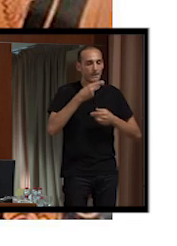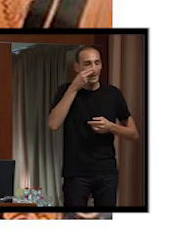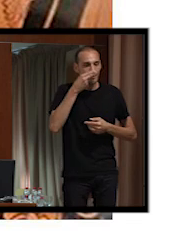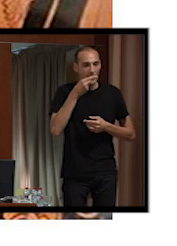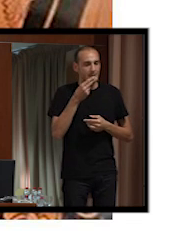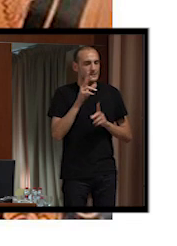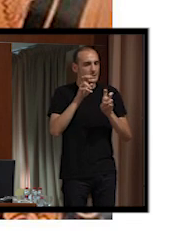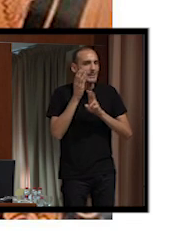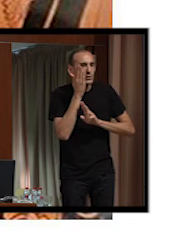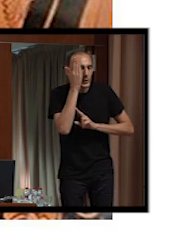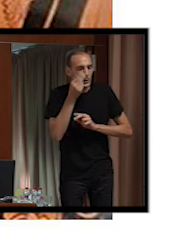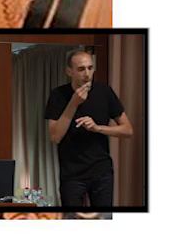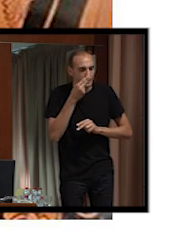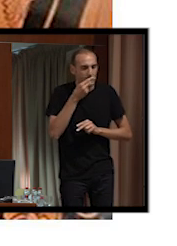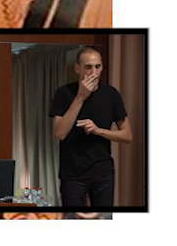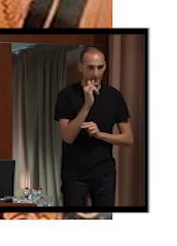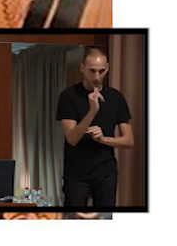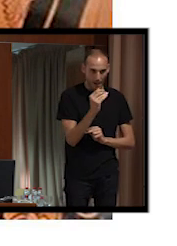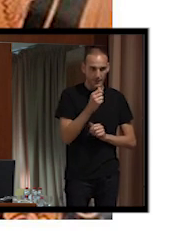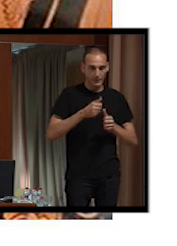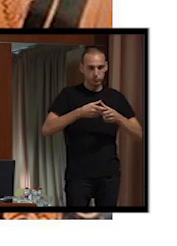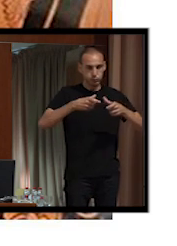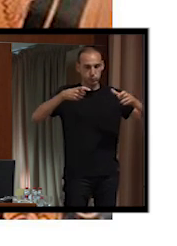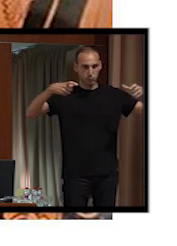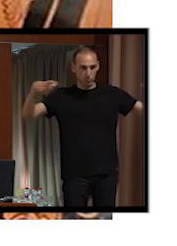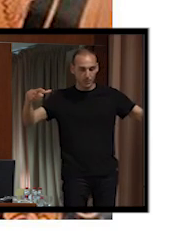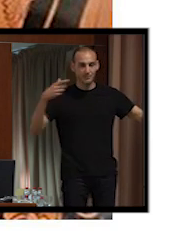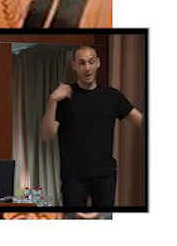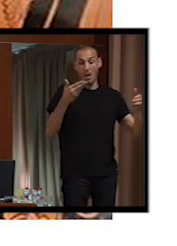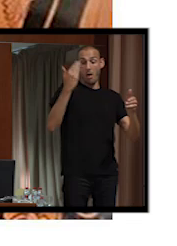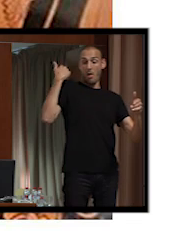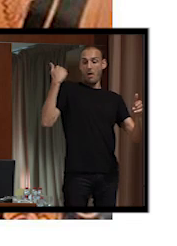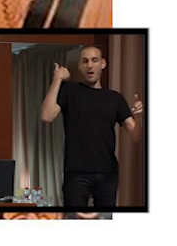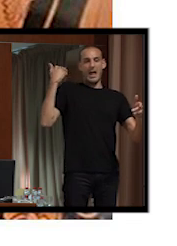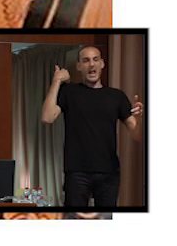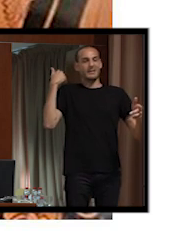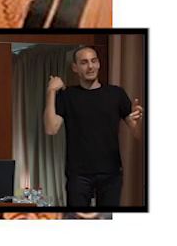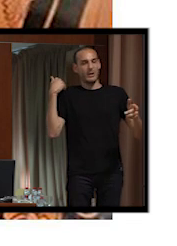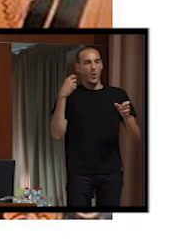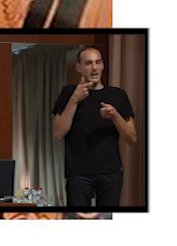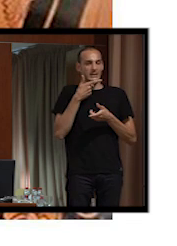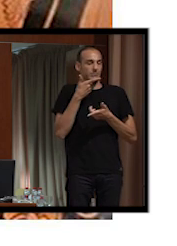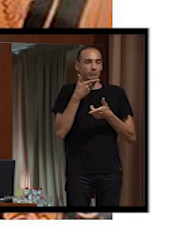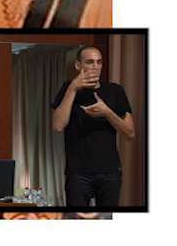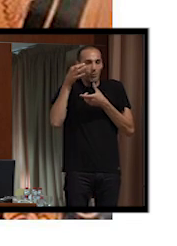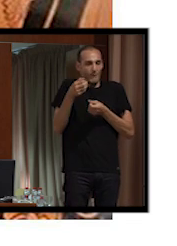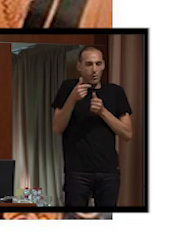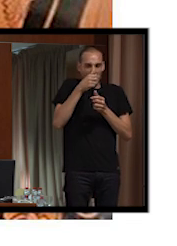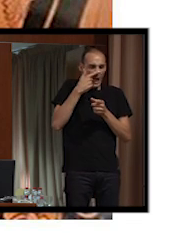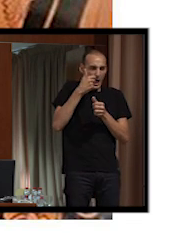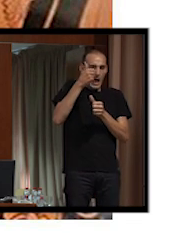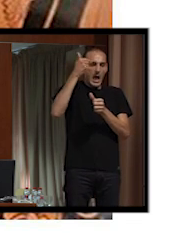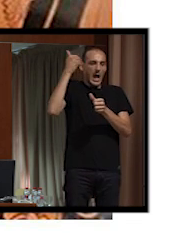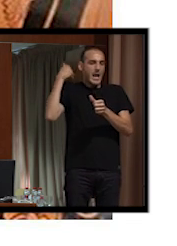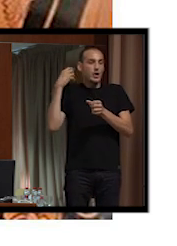en cuenta el tema de lo del sueño. Ya los griegos, eso es un vaso encontrado en Atenas, los griegos pensaban que el sueño era como la